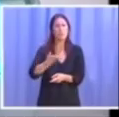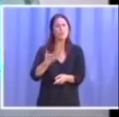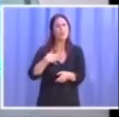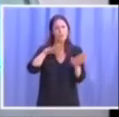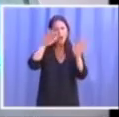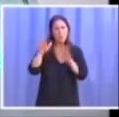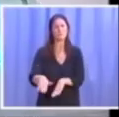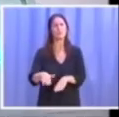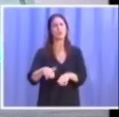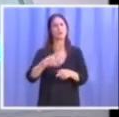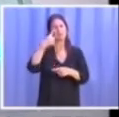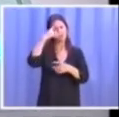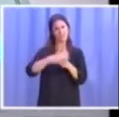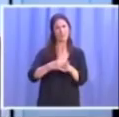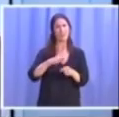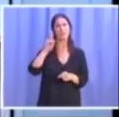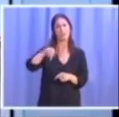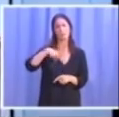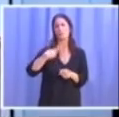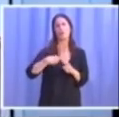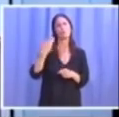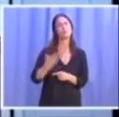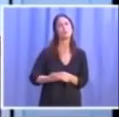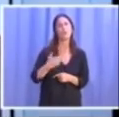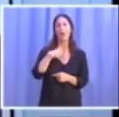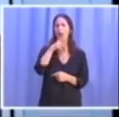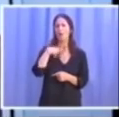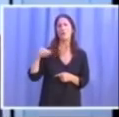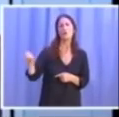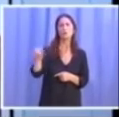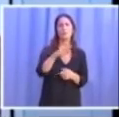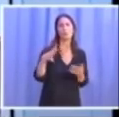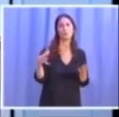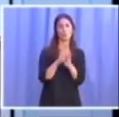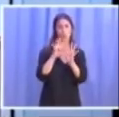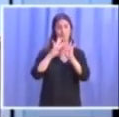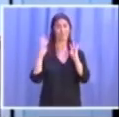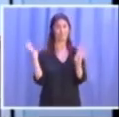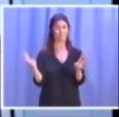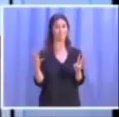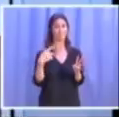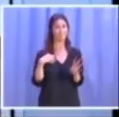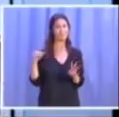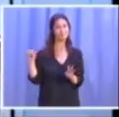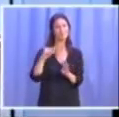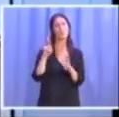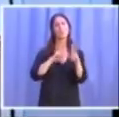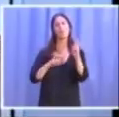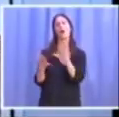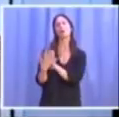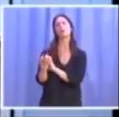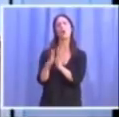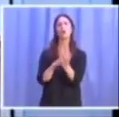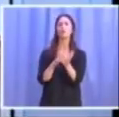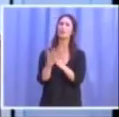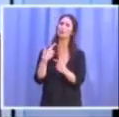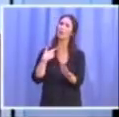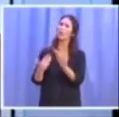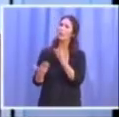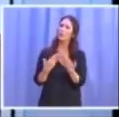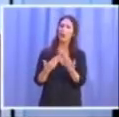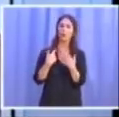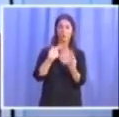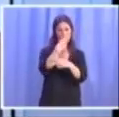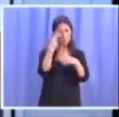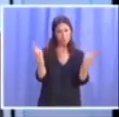aportar credibilidad. Y algo fundamental, y yo les llamo ahora a todos los que estamos, las que estamos aquí sentados, les llamo al consenso, al diálogo. Yo he